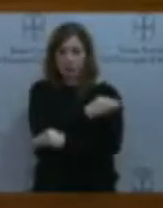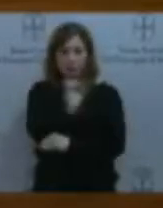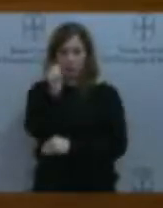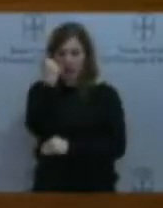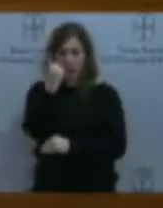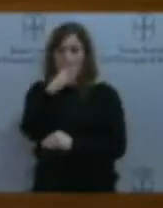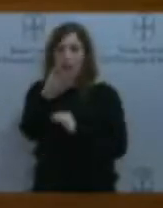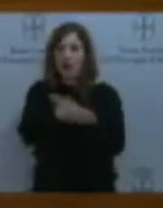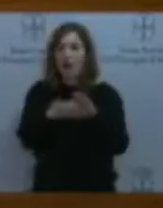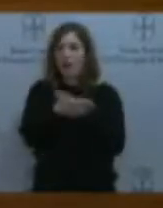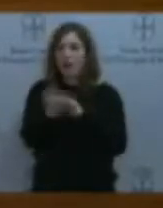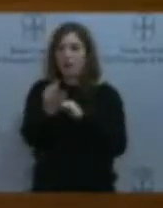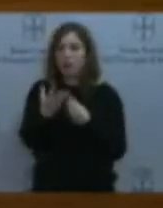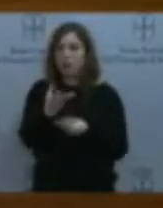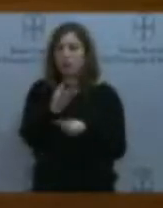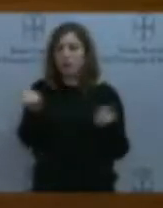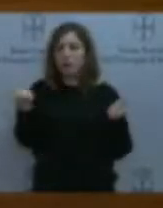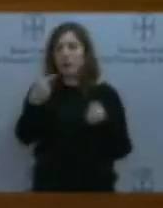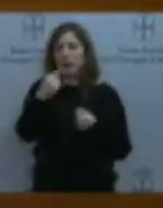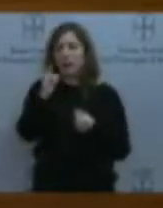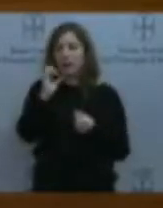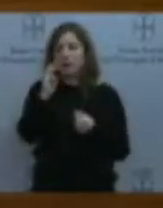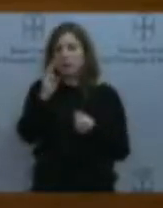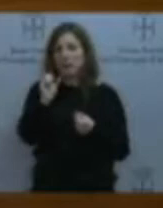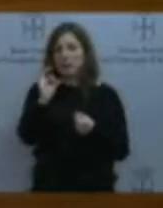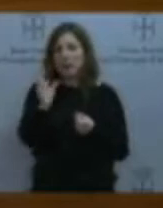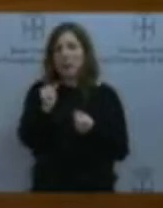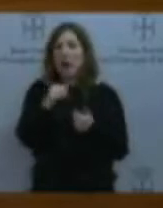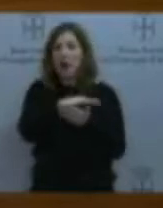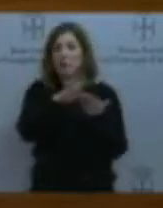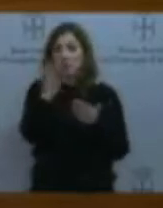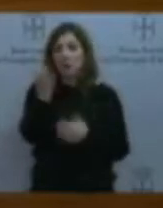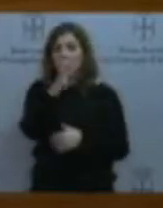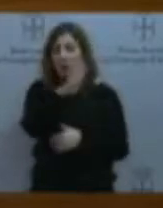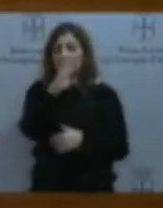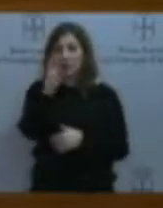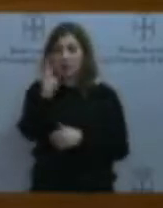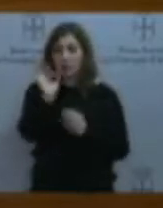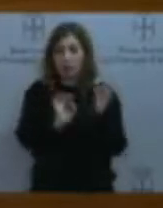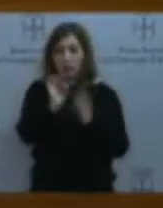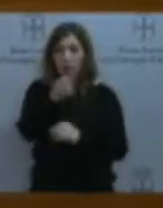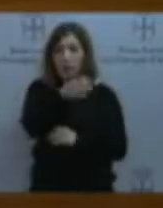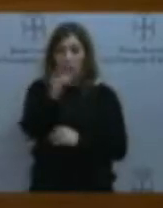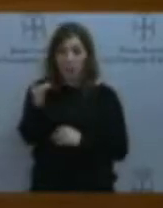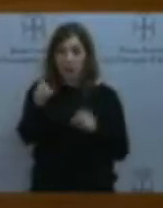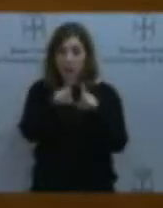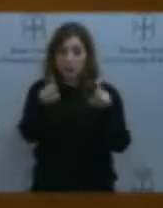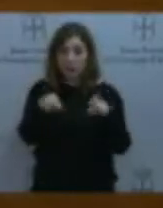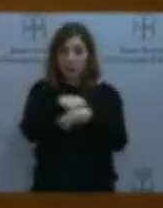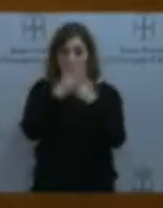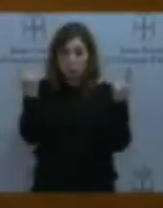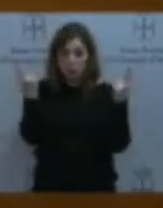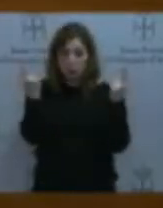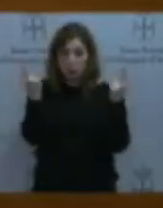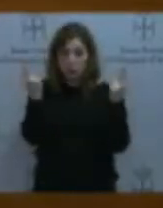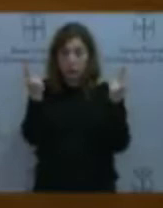Cuando hablábamos de la disolución de Gispasa y les decíamos que el 43% de la deuda de los entes públicos se